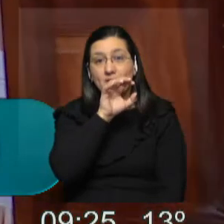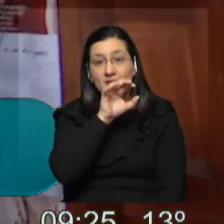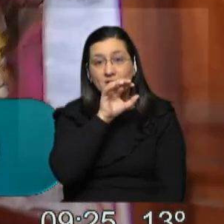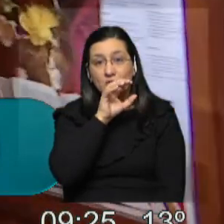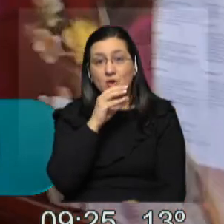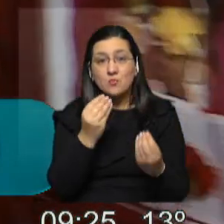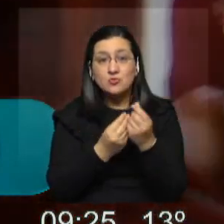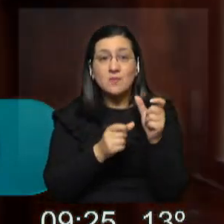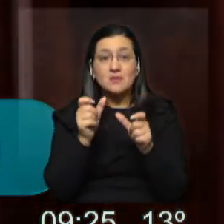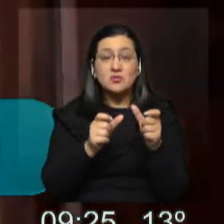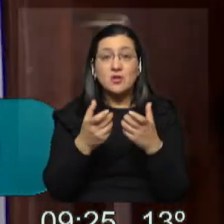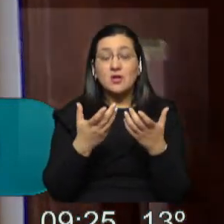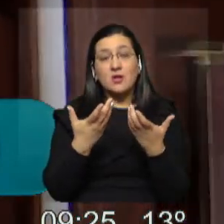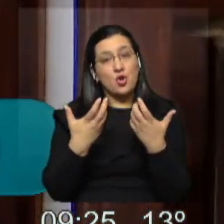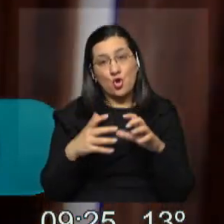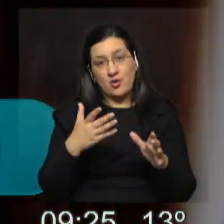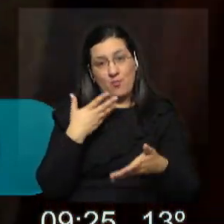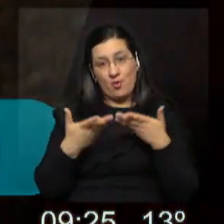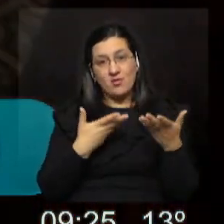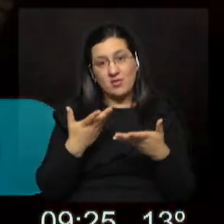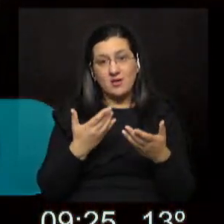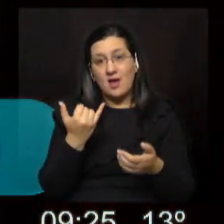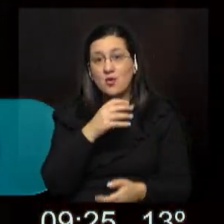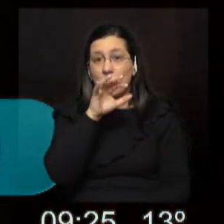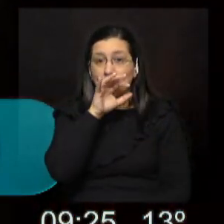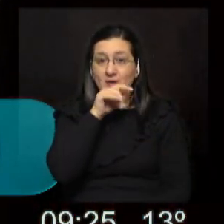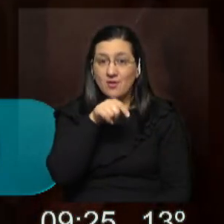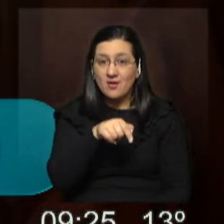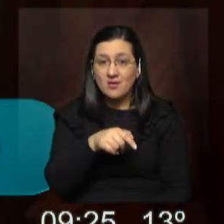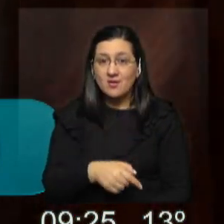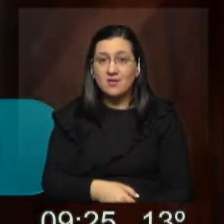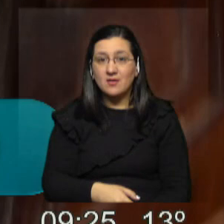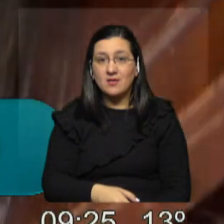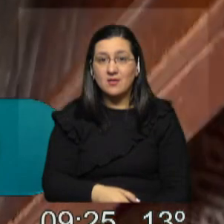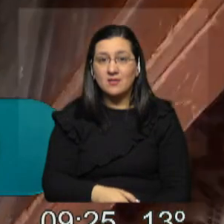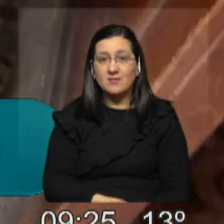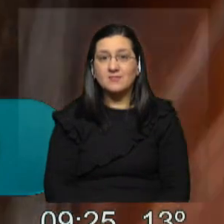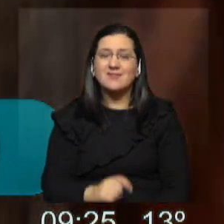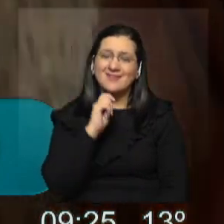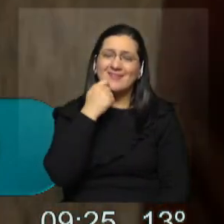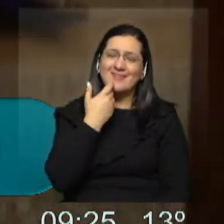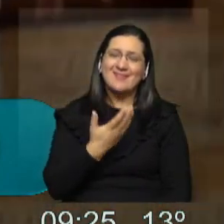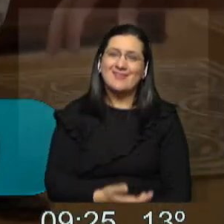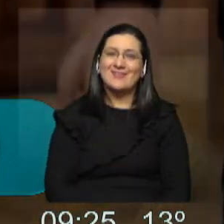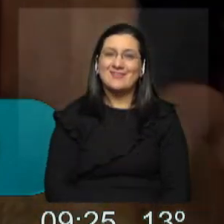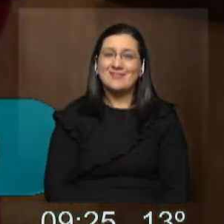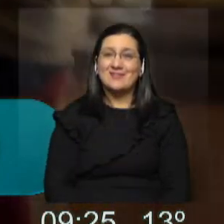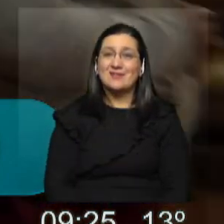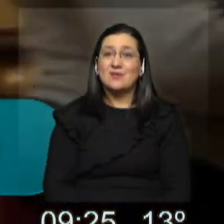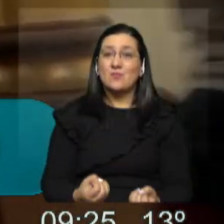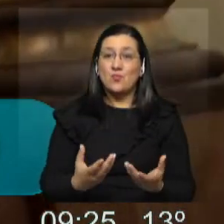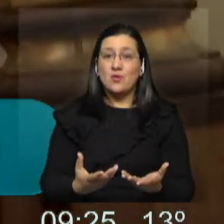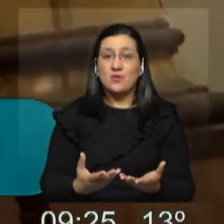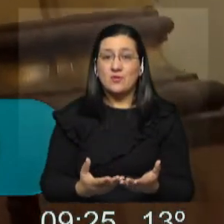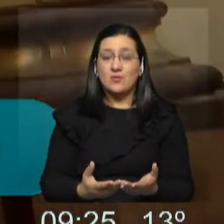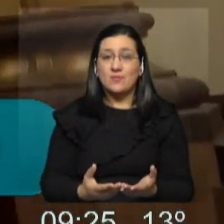Muchísima gente, a la cual no queremos, por supuesto, molestar. Tenemos un perro acá abajo, ¿sí? Mirá. Ah. Y bueno, Fito, este... El perro